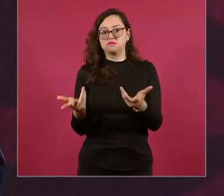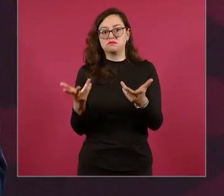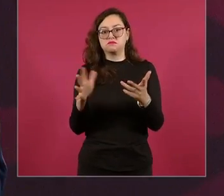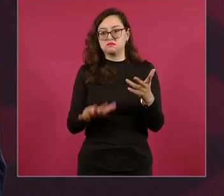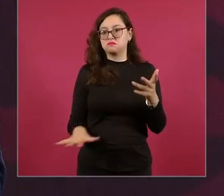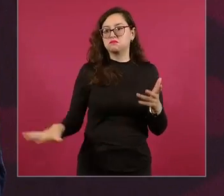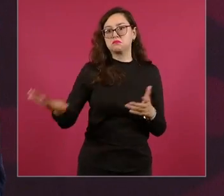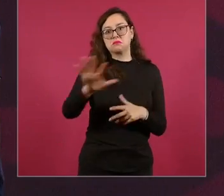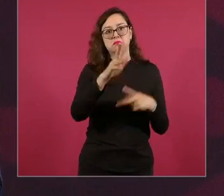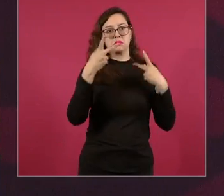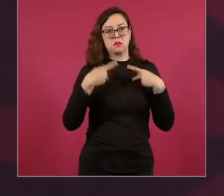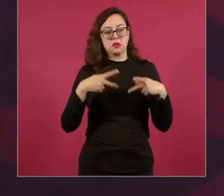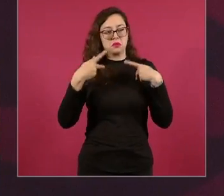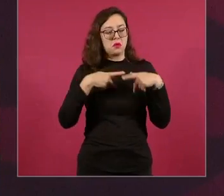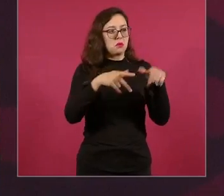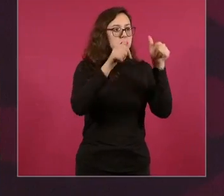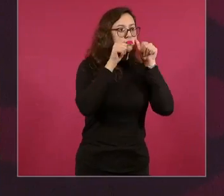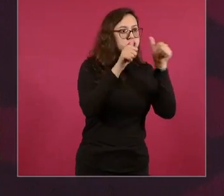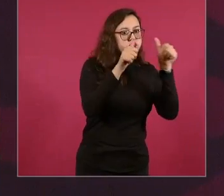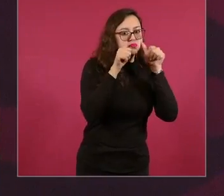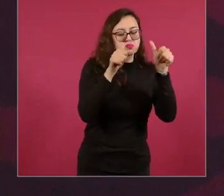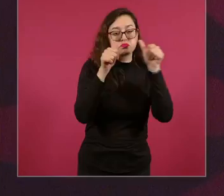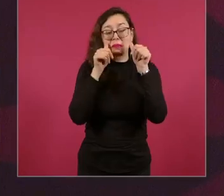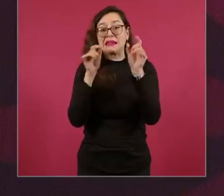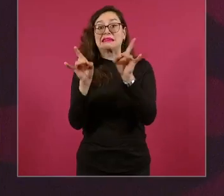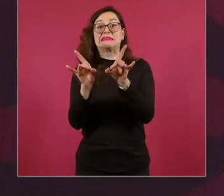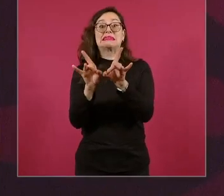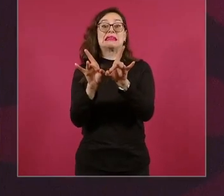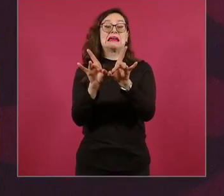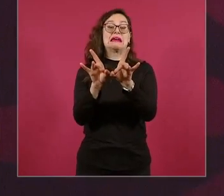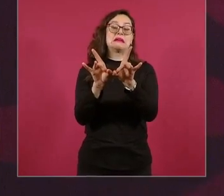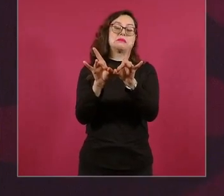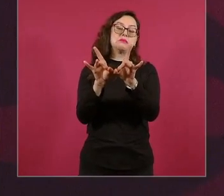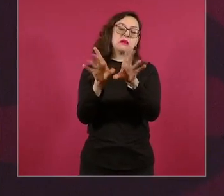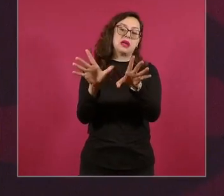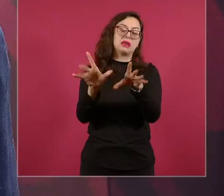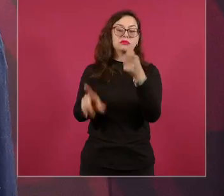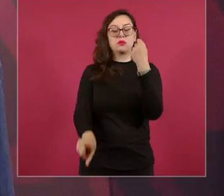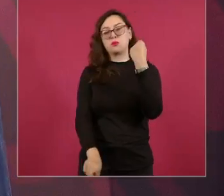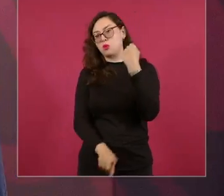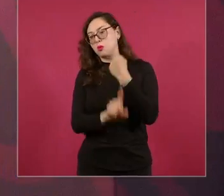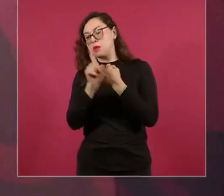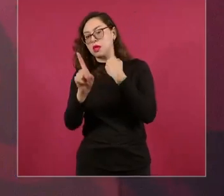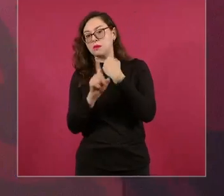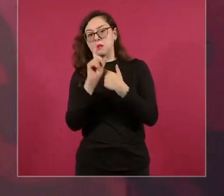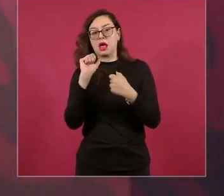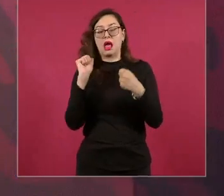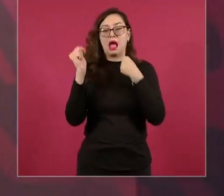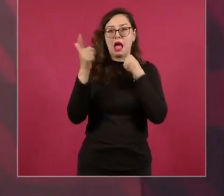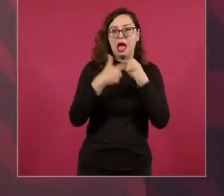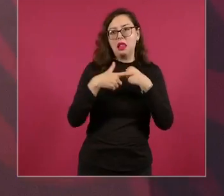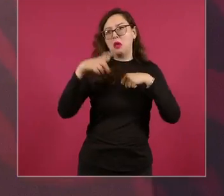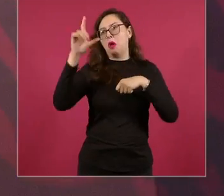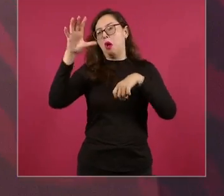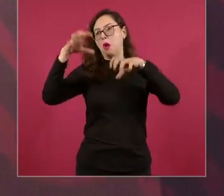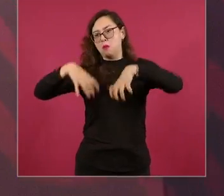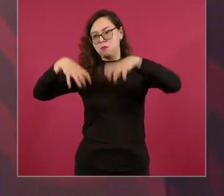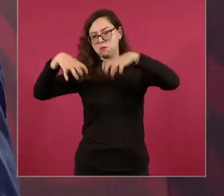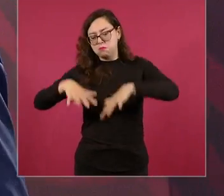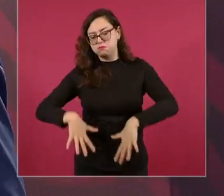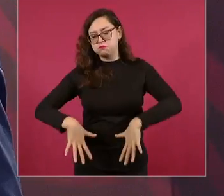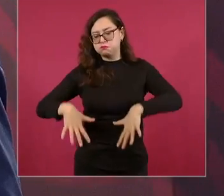a la población que padece de fenómenos naturales